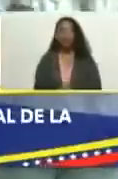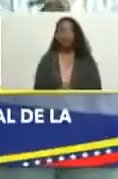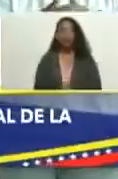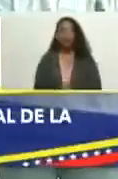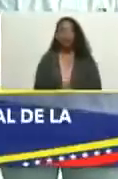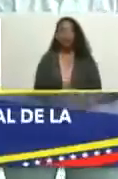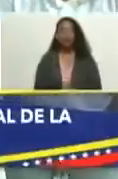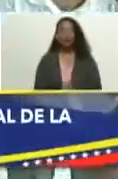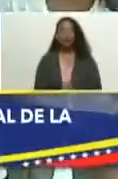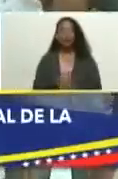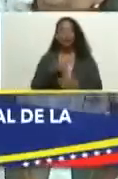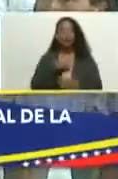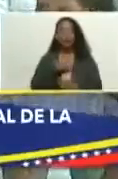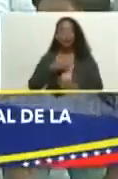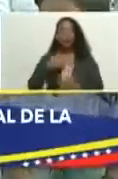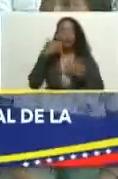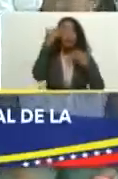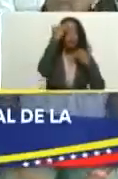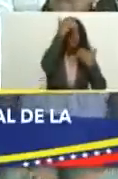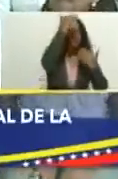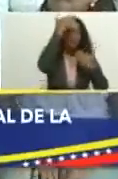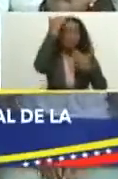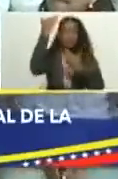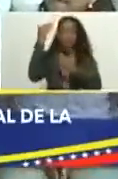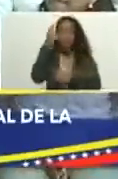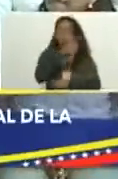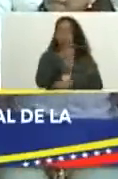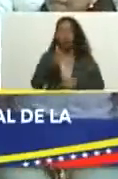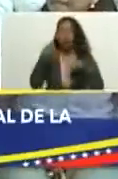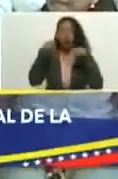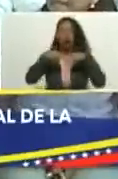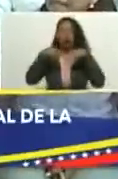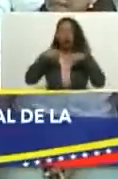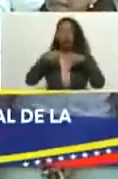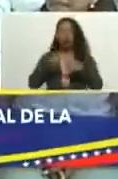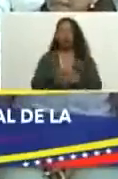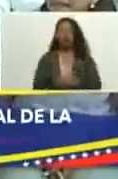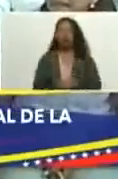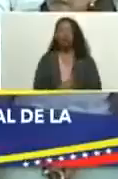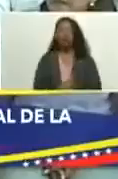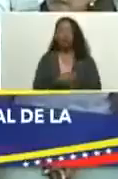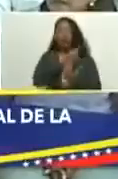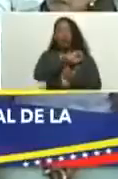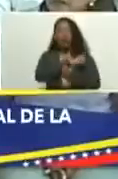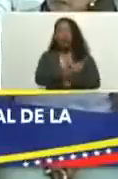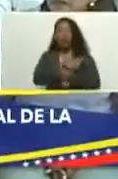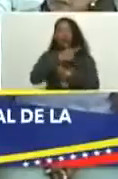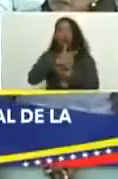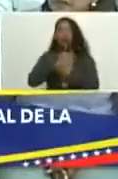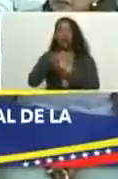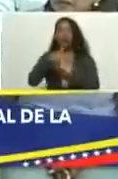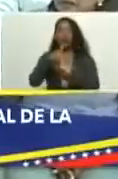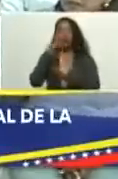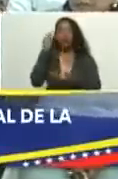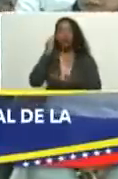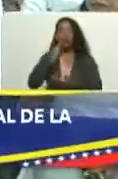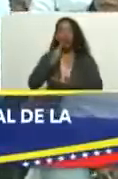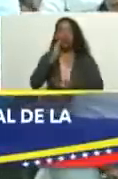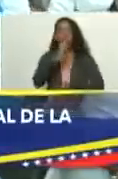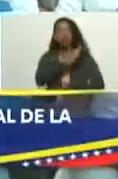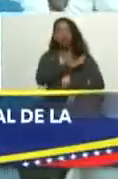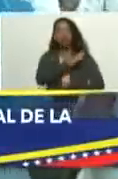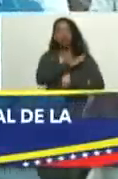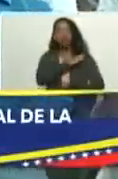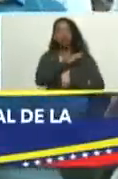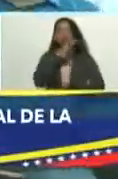Bueno, quiero saludar también presentes a la Fuerza Armada Nacional Bolivariana, al mayor general